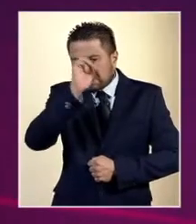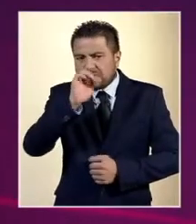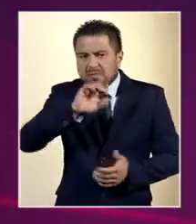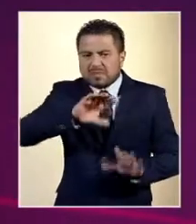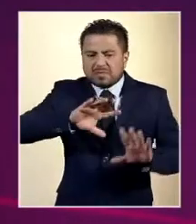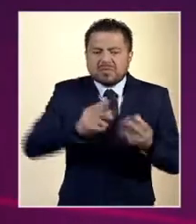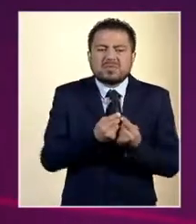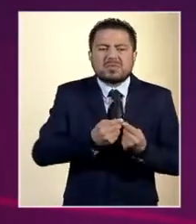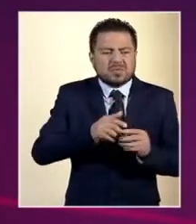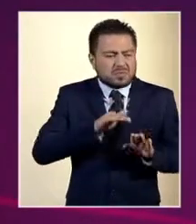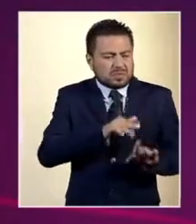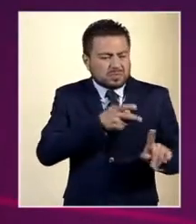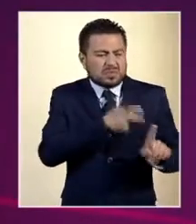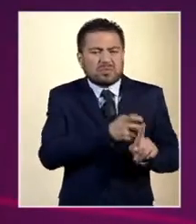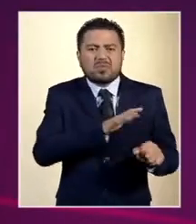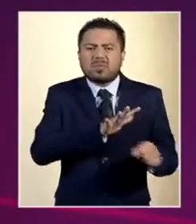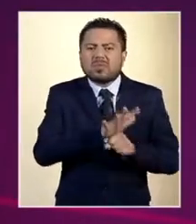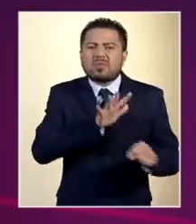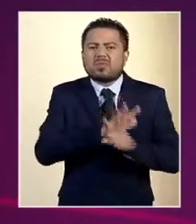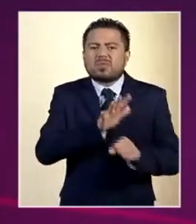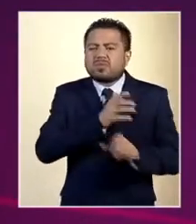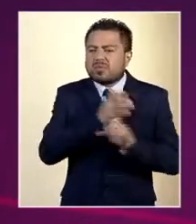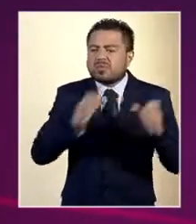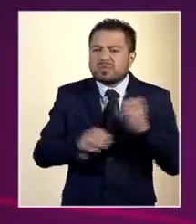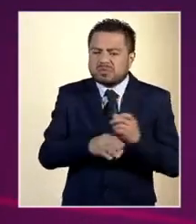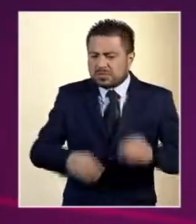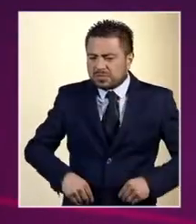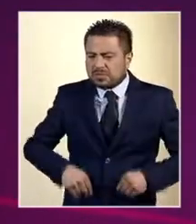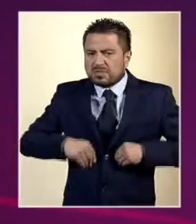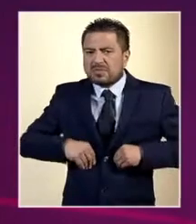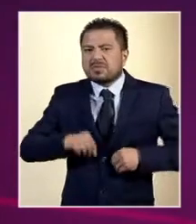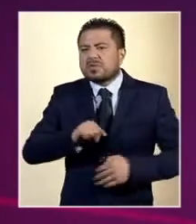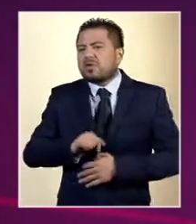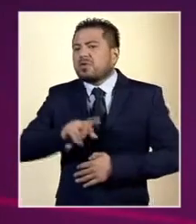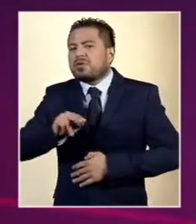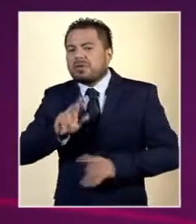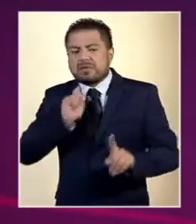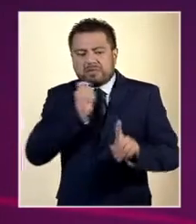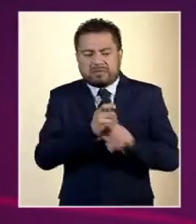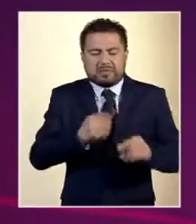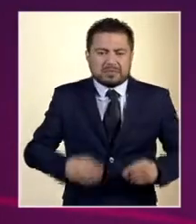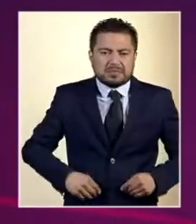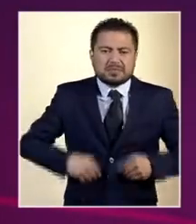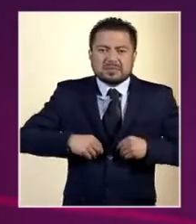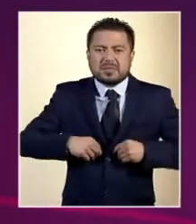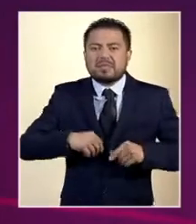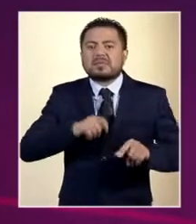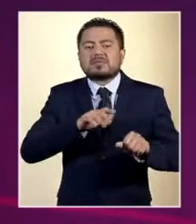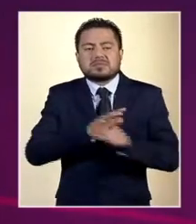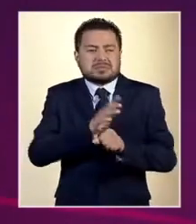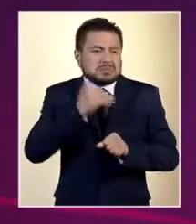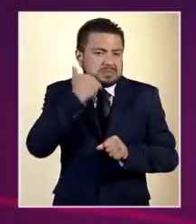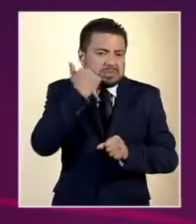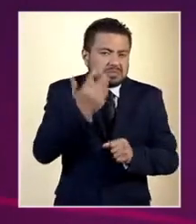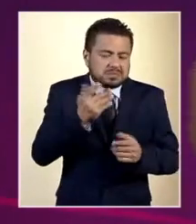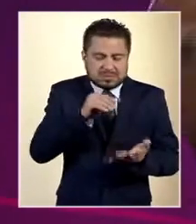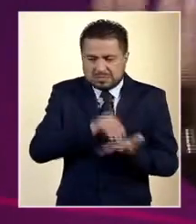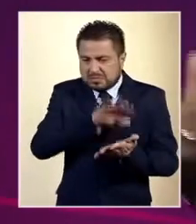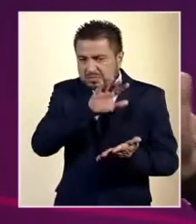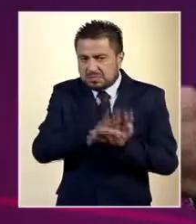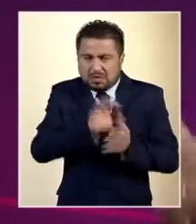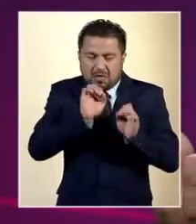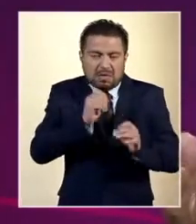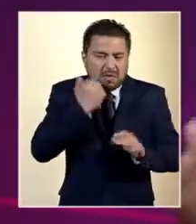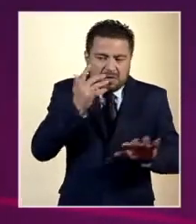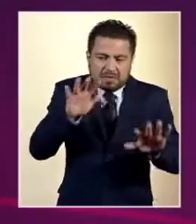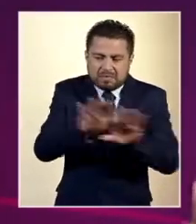de ellos sobre cuáles son esas condiciones de vida, si esas condiciones de vida son las que quieren sostener o